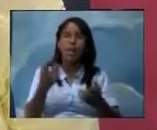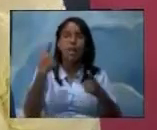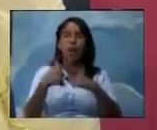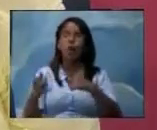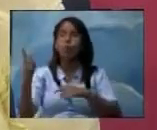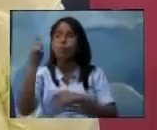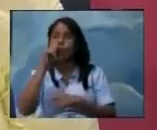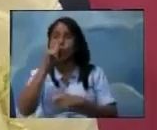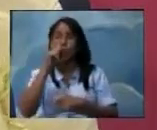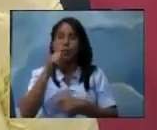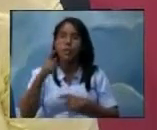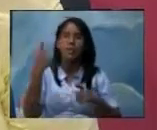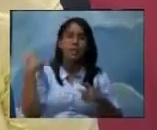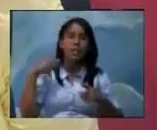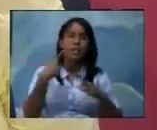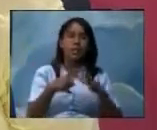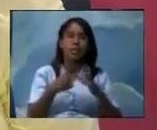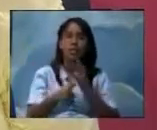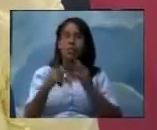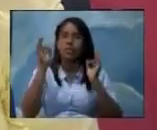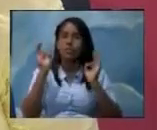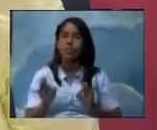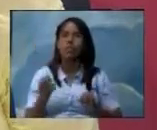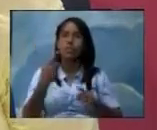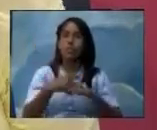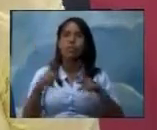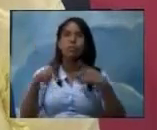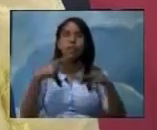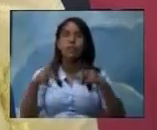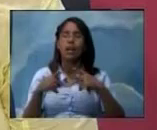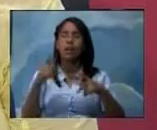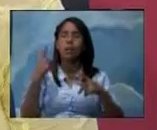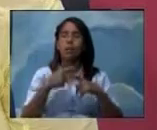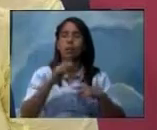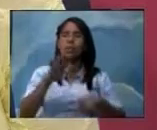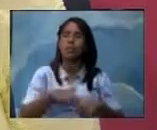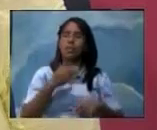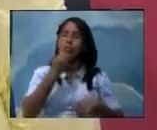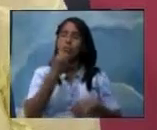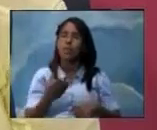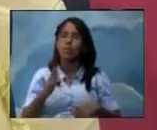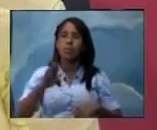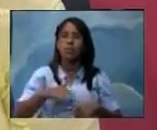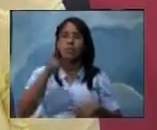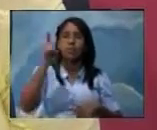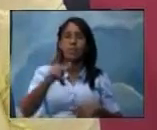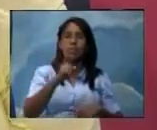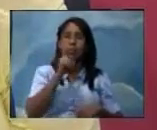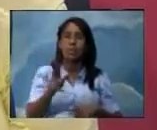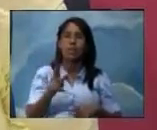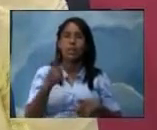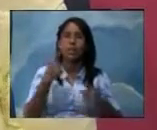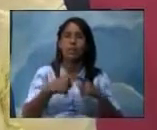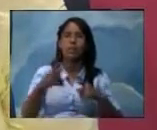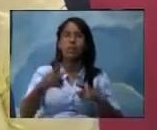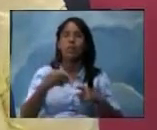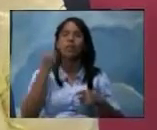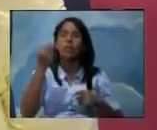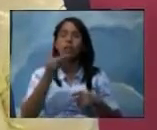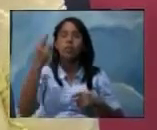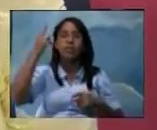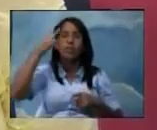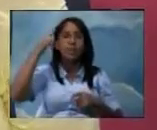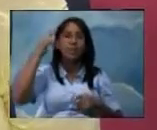al otro hombre. Tiene cosas que simplemente son pasajeras. Pueden ser buenas y pueden ser malas. Pero